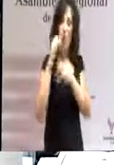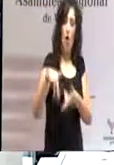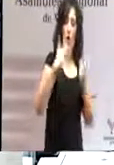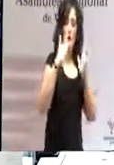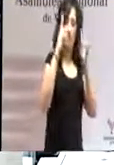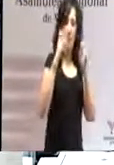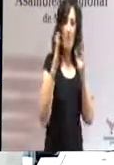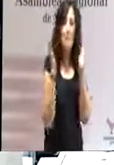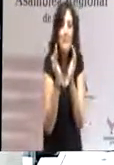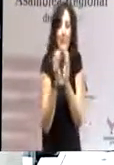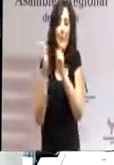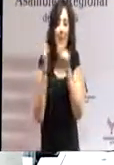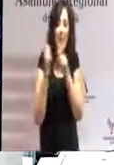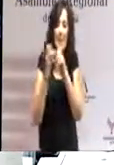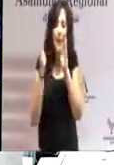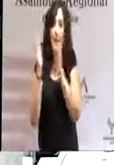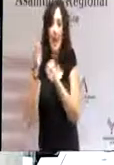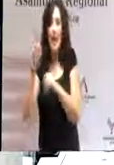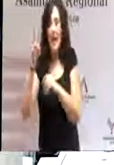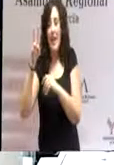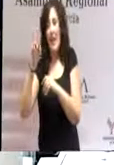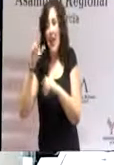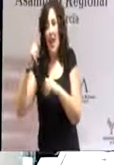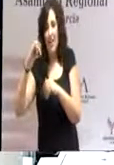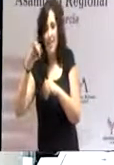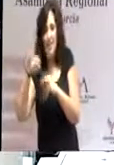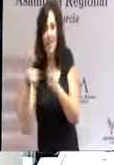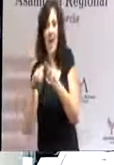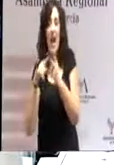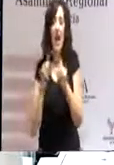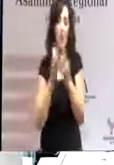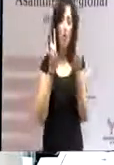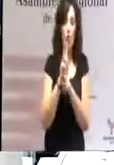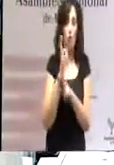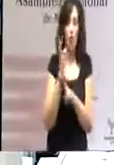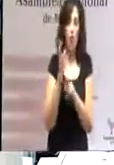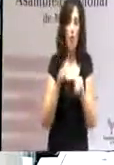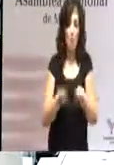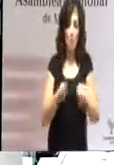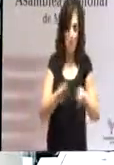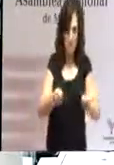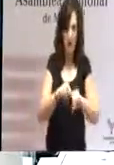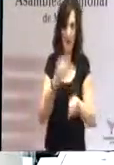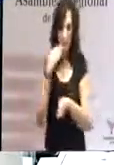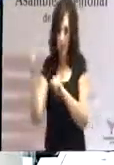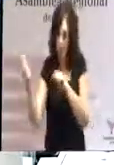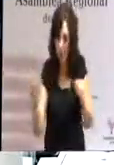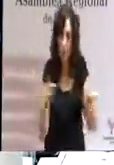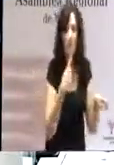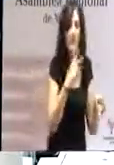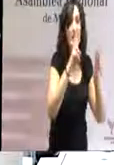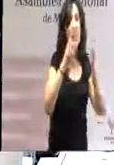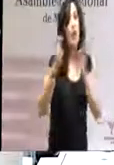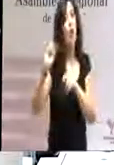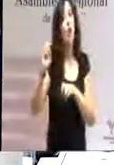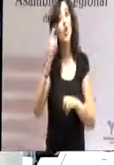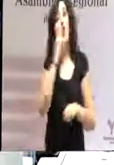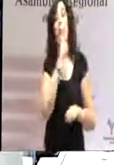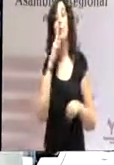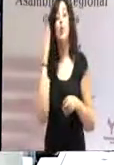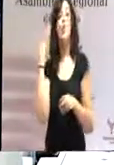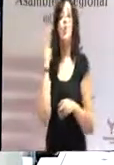mini trasvase del Negratín a su zona, a Puerto Lumbreras. otra de las cuestiones a las que se comprometió en el